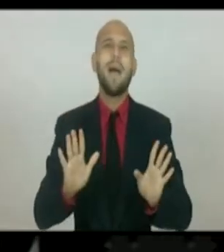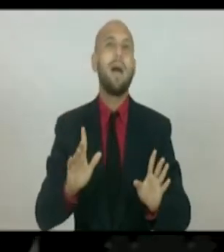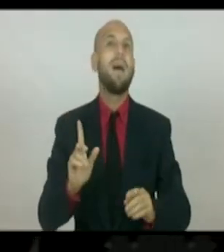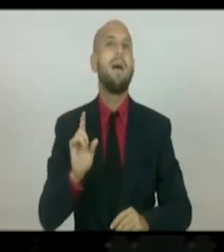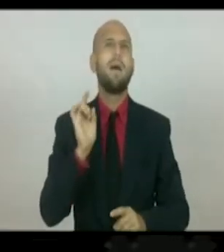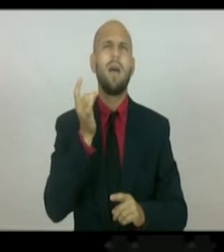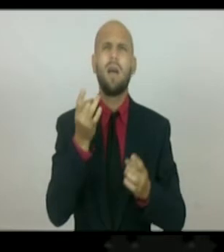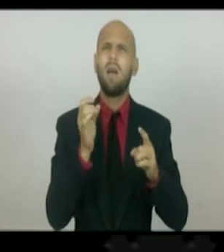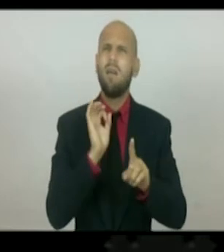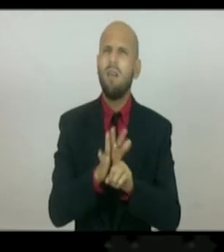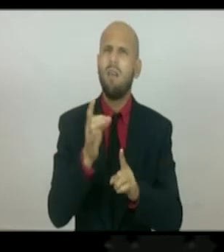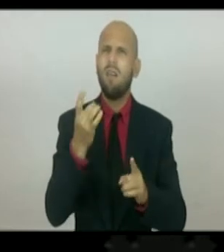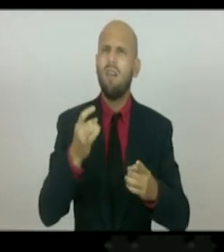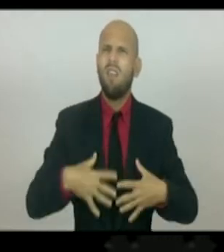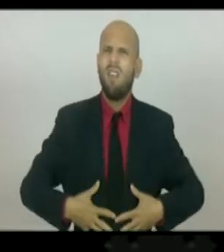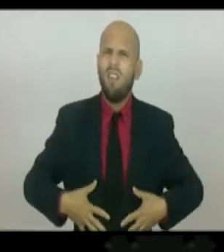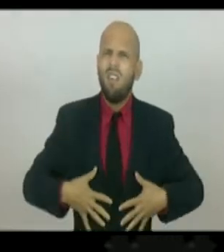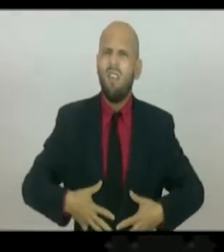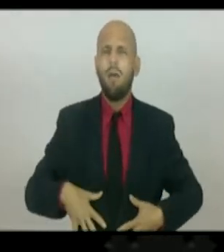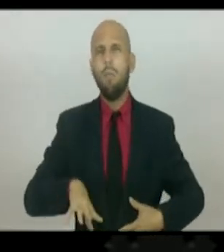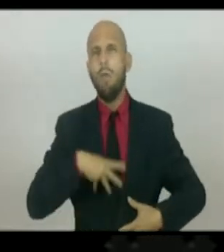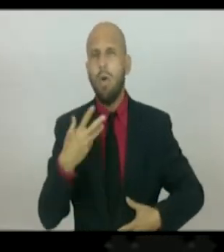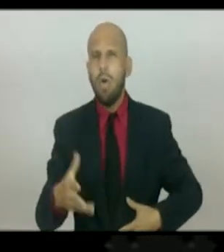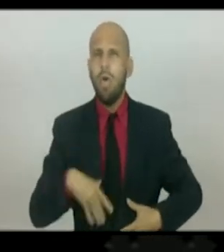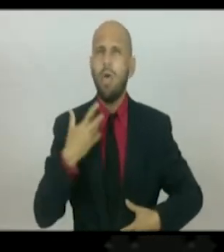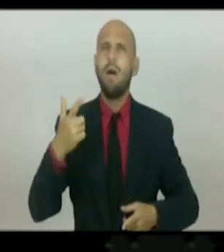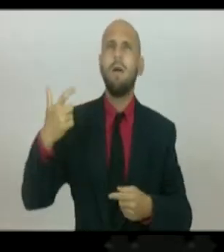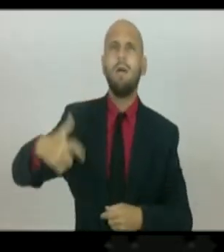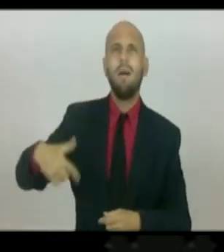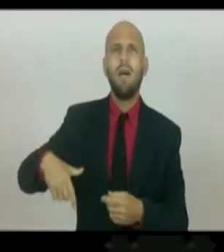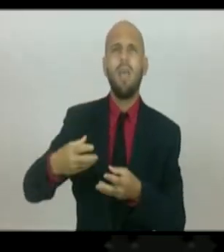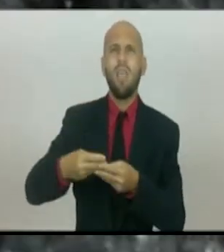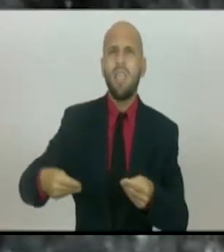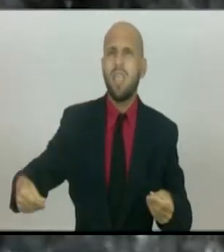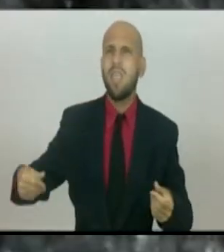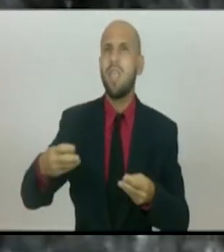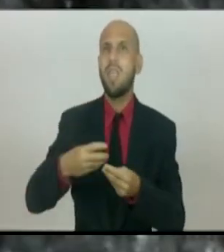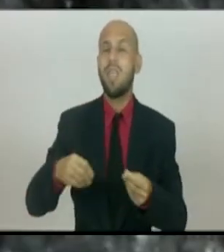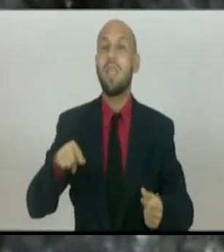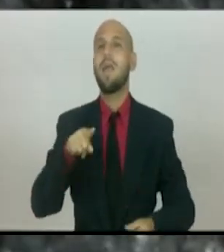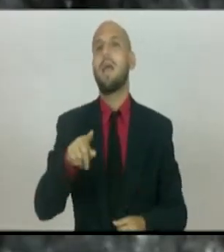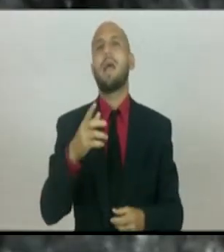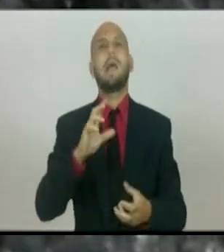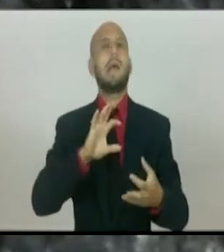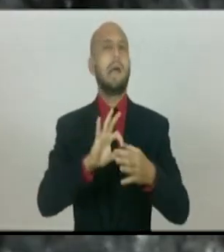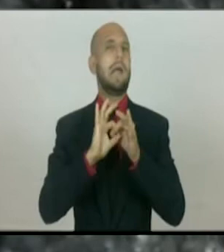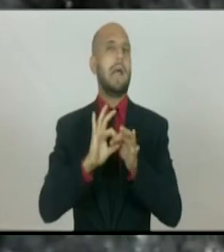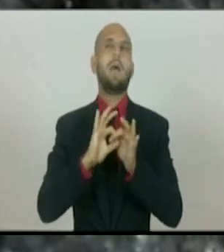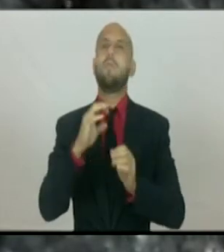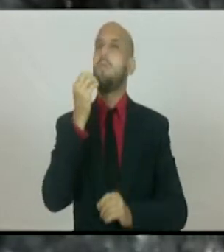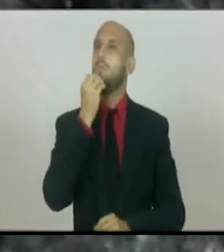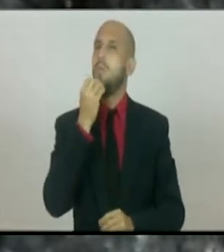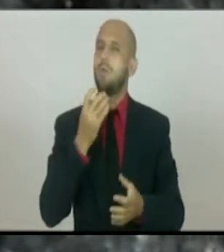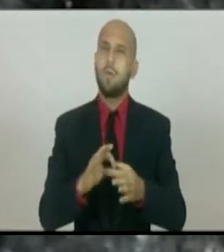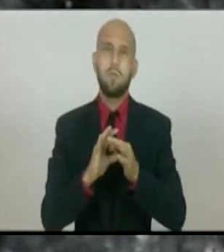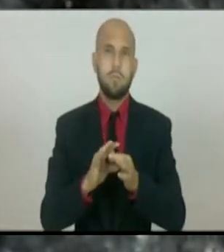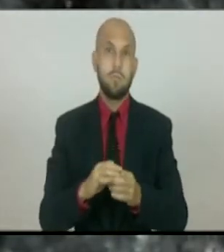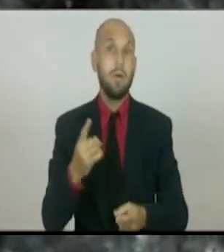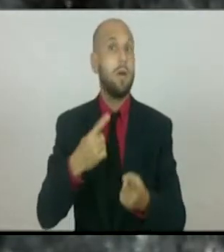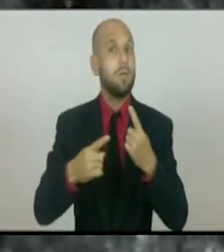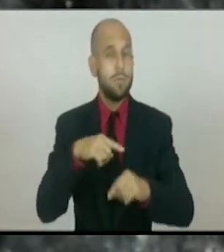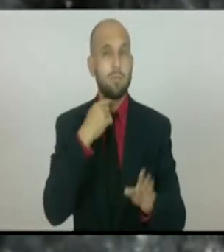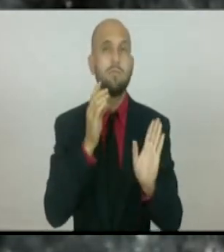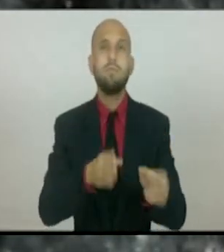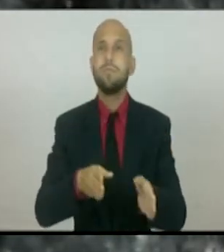los dolores abdominales, los vómitos, las diarreas, y es que se complica el paciente y tenemos, el dengue mata,